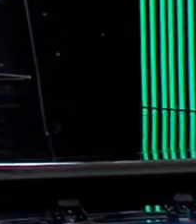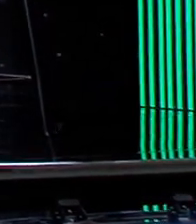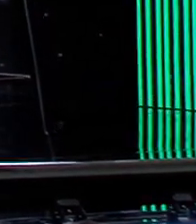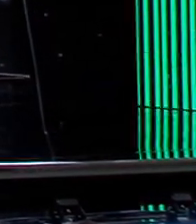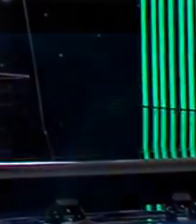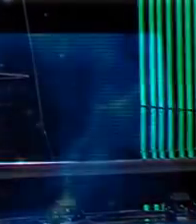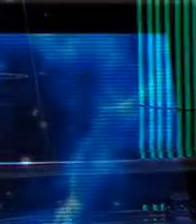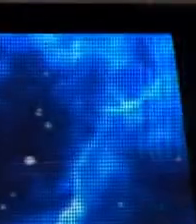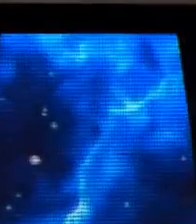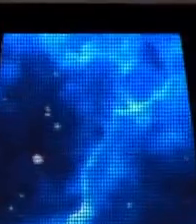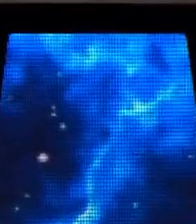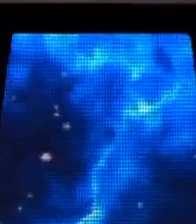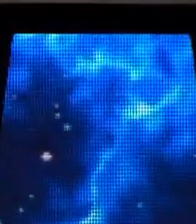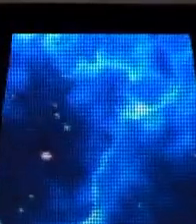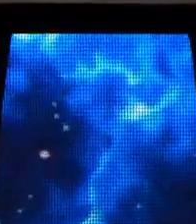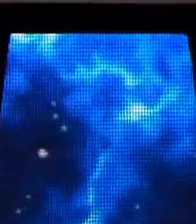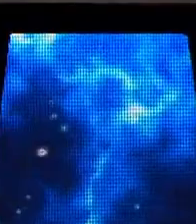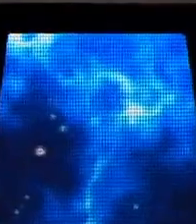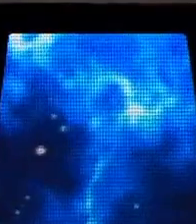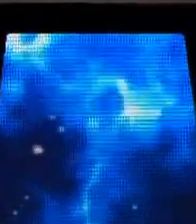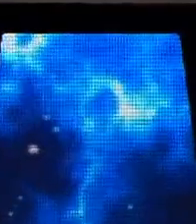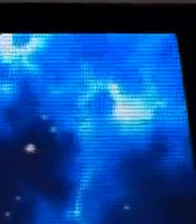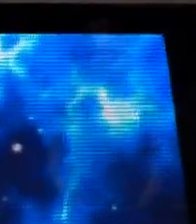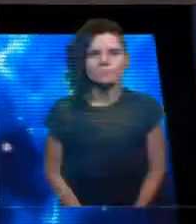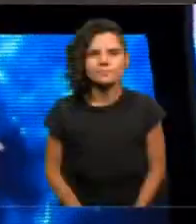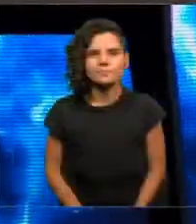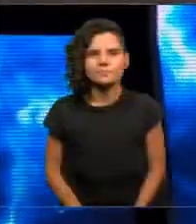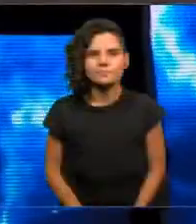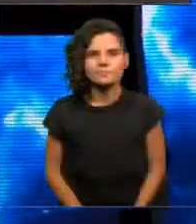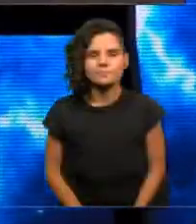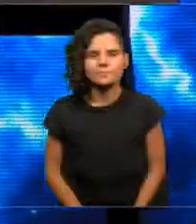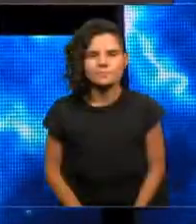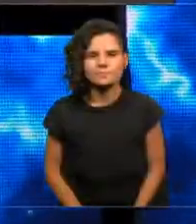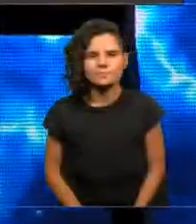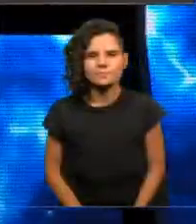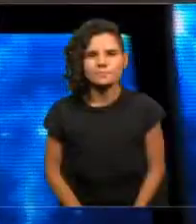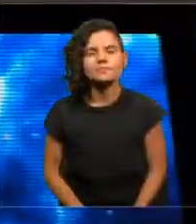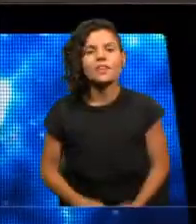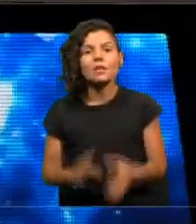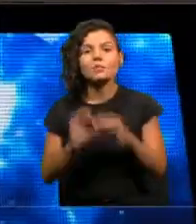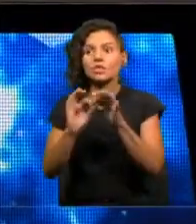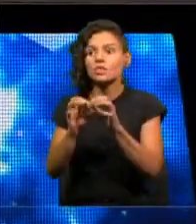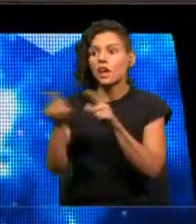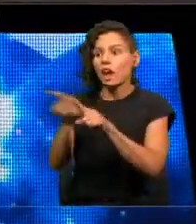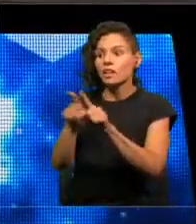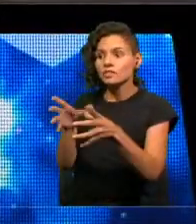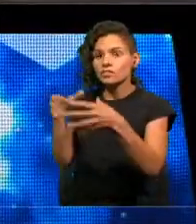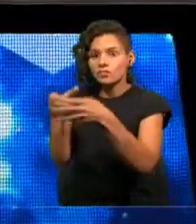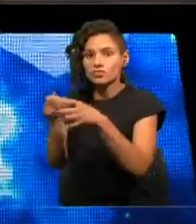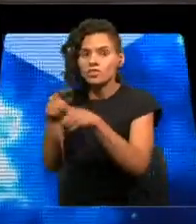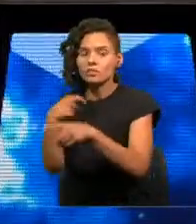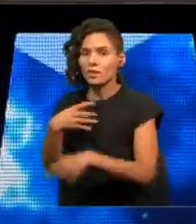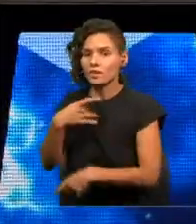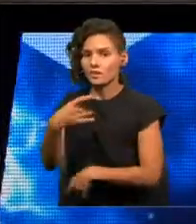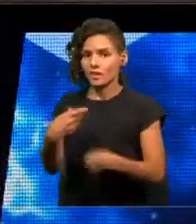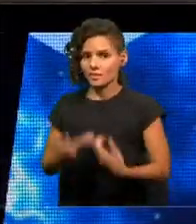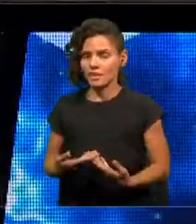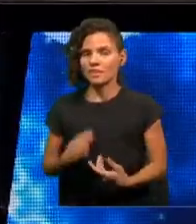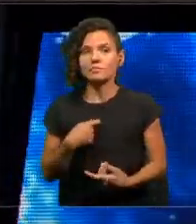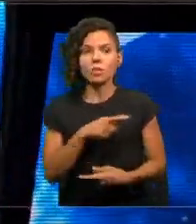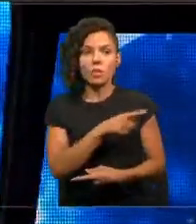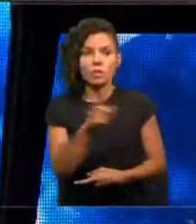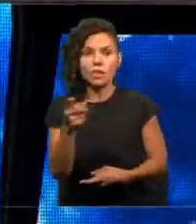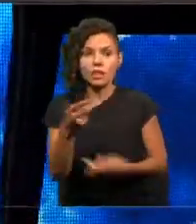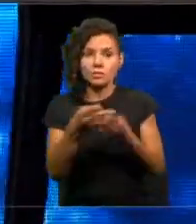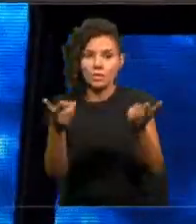asistir y muchas gracias a la organización por invitarme la